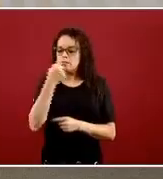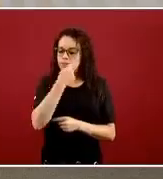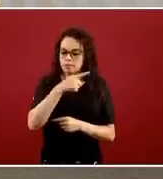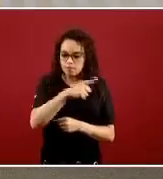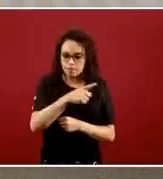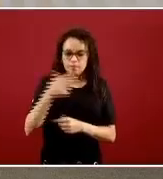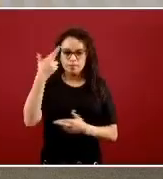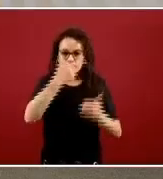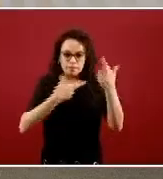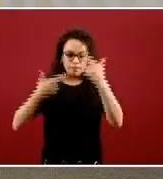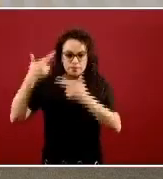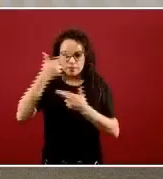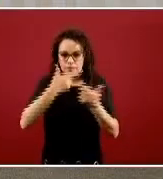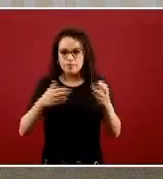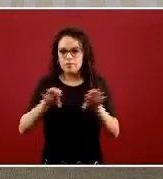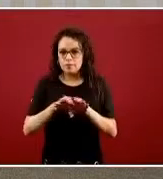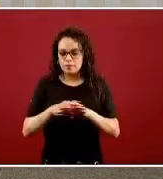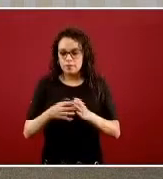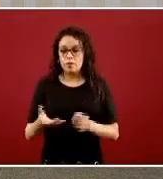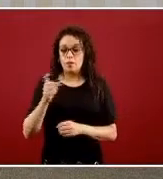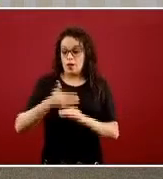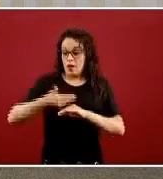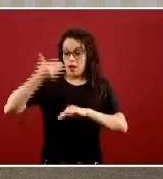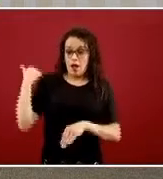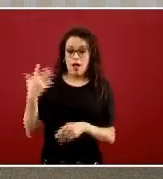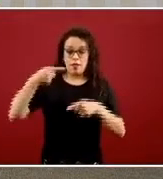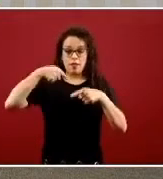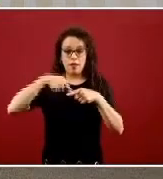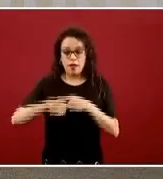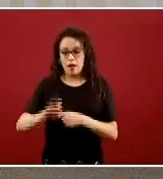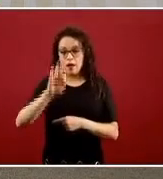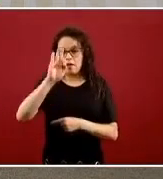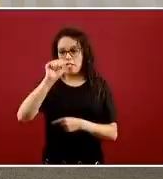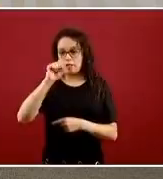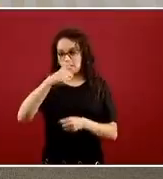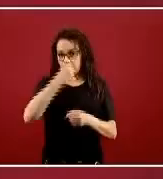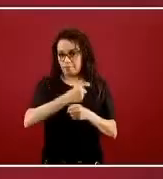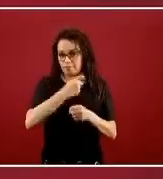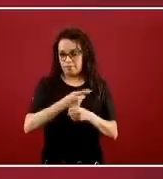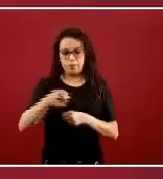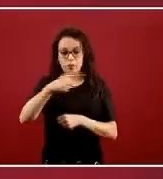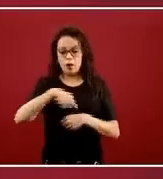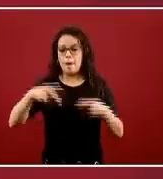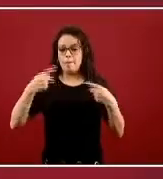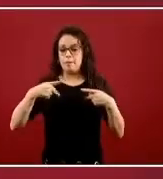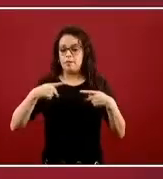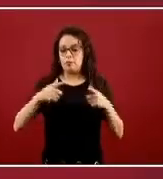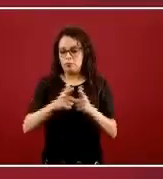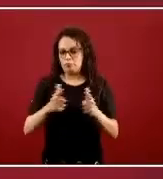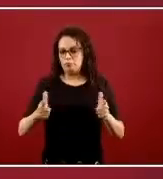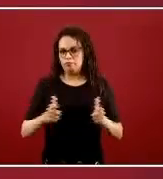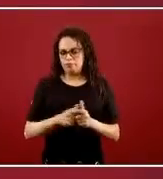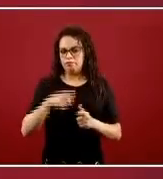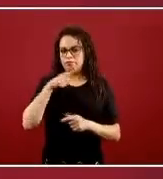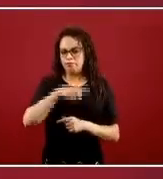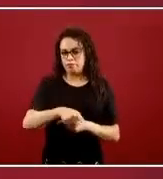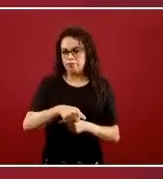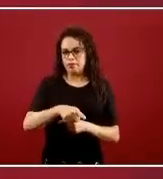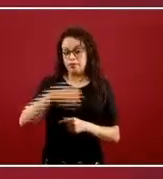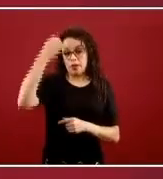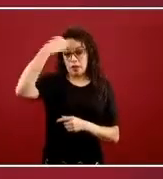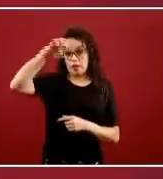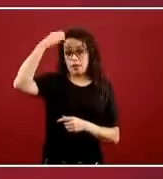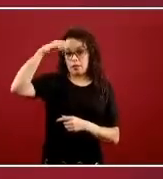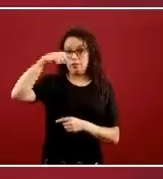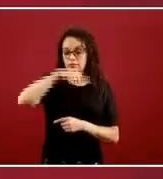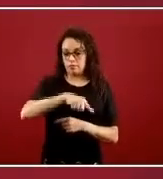principio. Cuando empezamos la fase de preparación, establecimos el grupo de expertos en atención, que